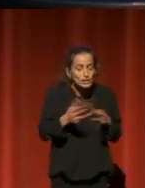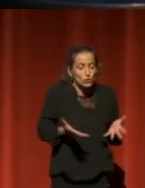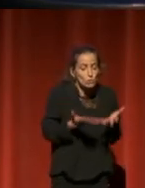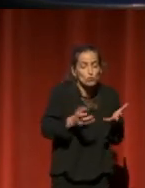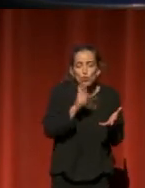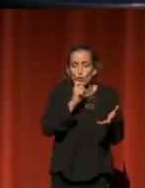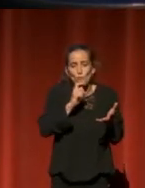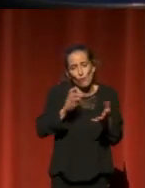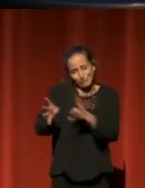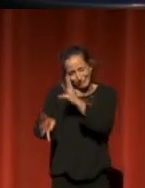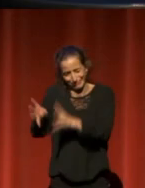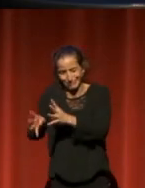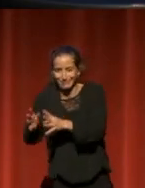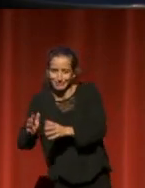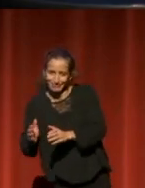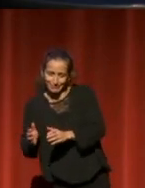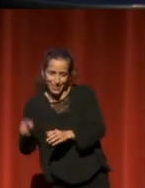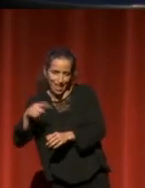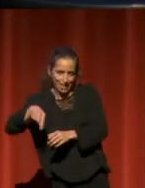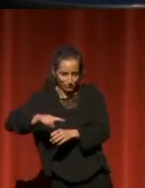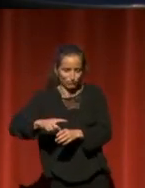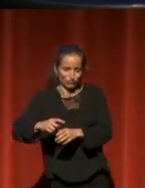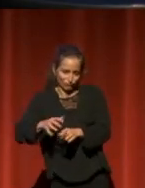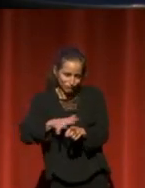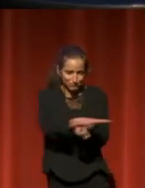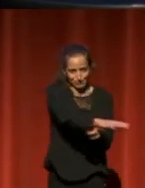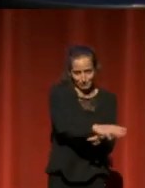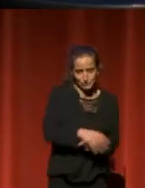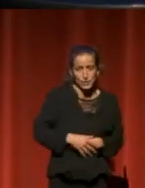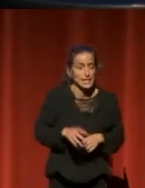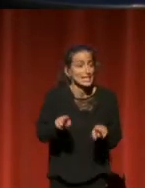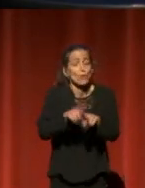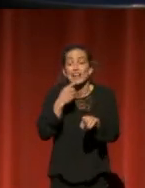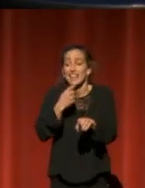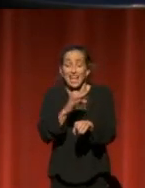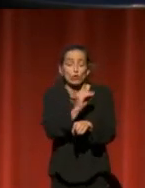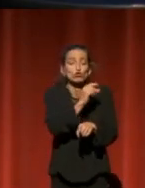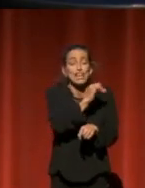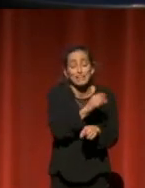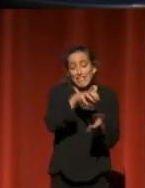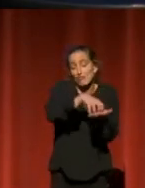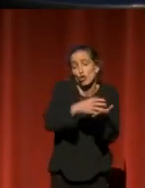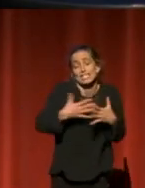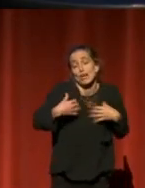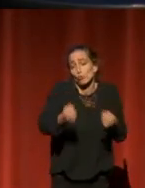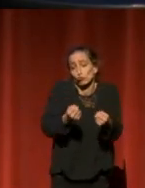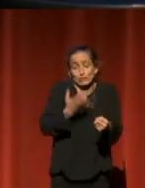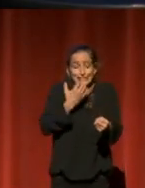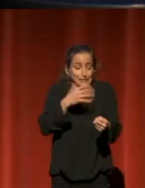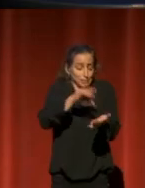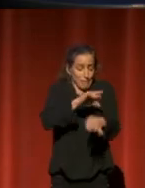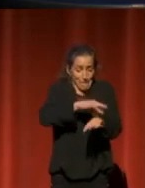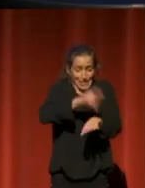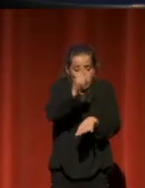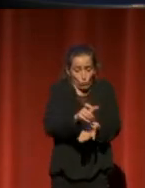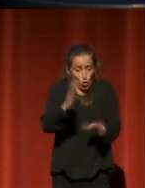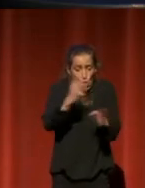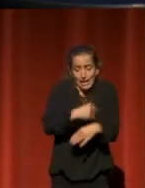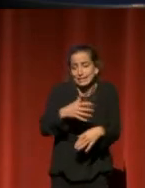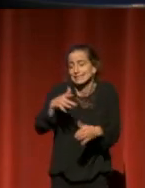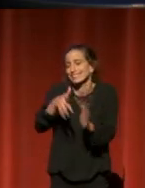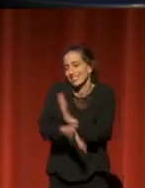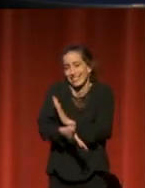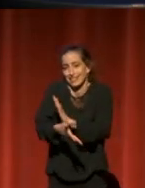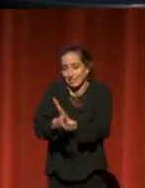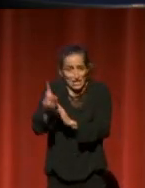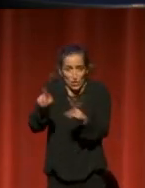que decía Óscar que un centro de salud no es nada si no hay un médico, una biblioteca sin bibliotecarios no es nada, es nuestra profesión. Y